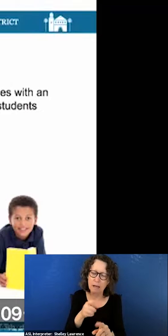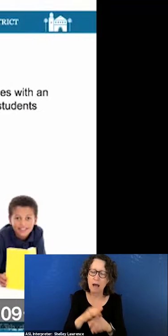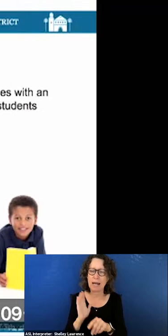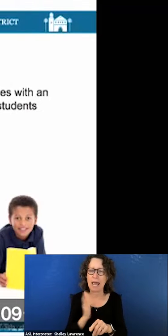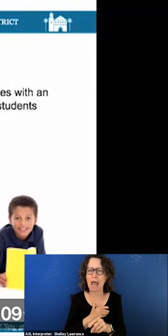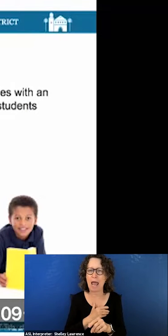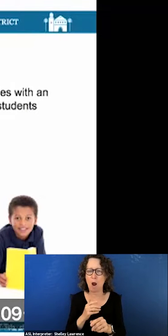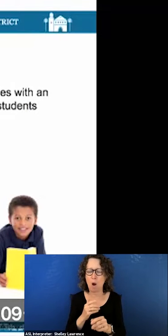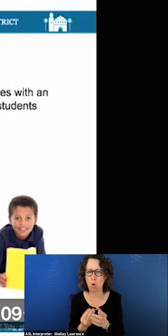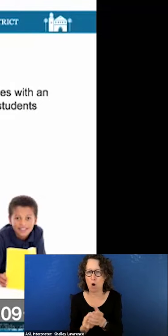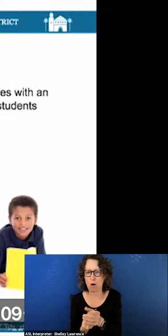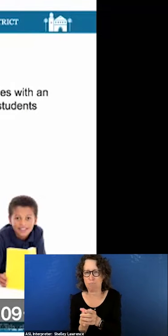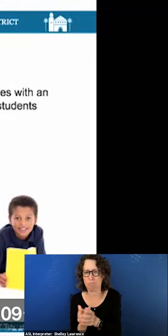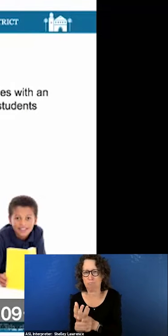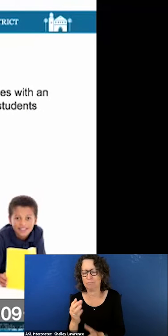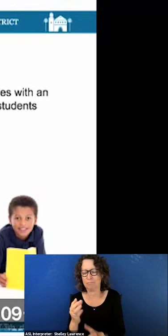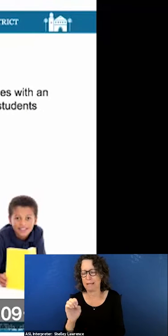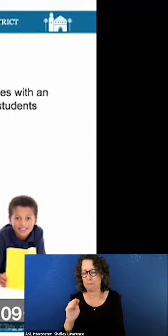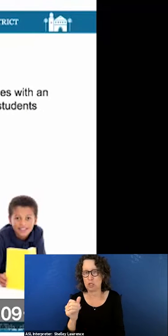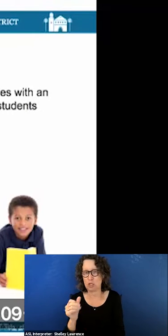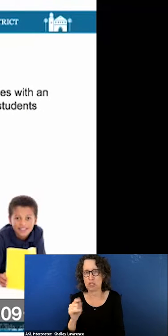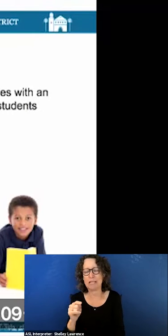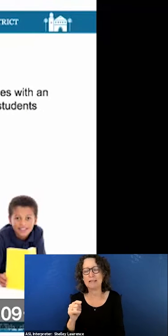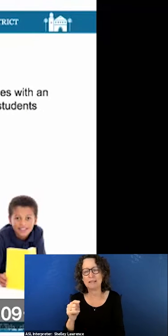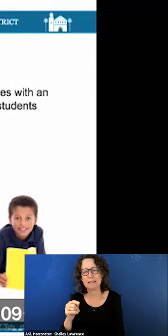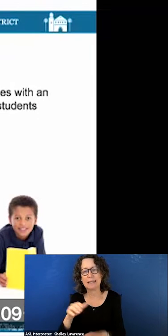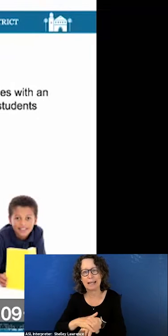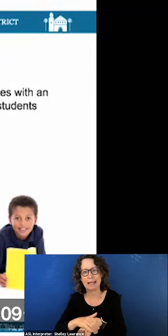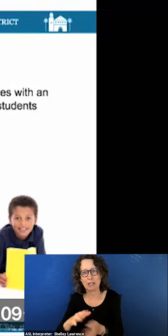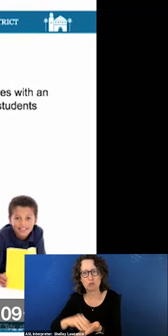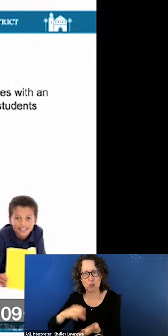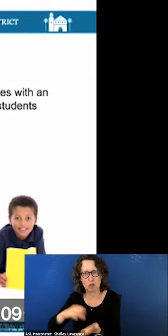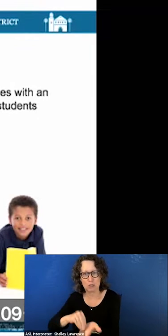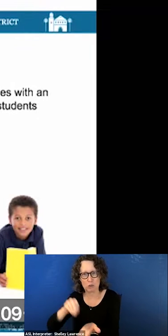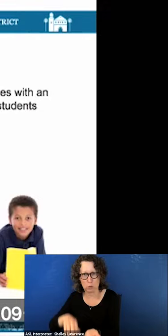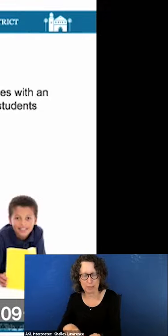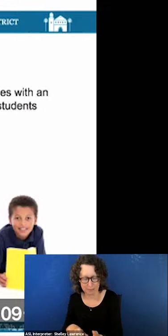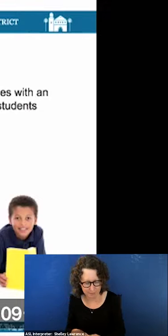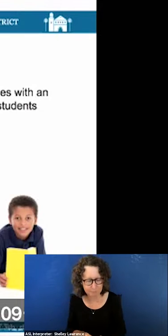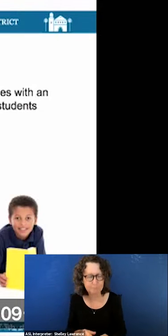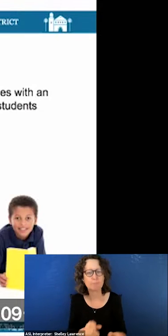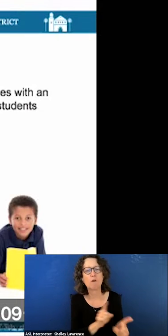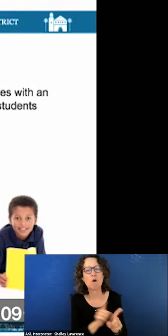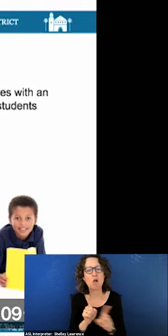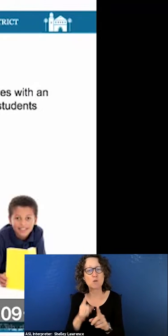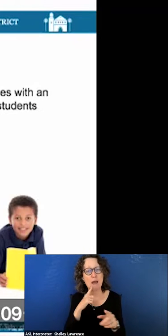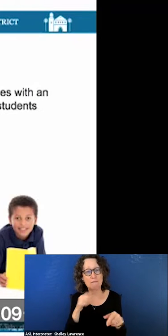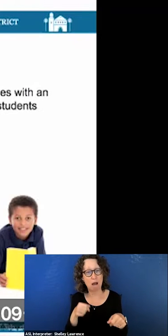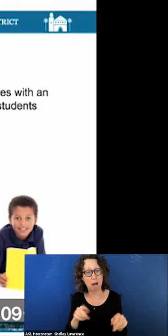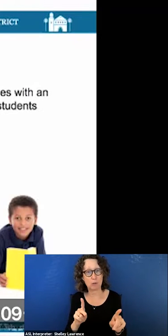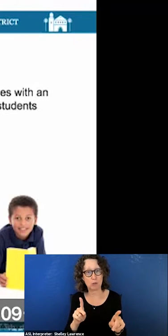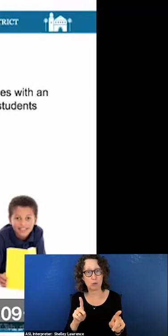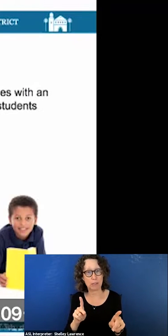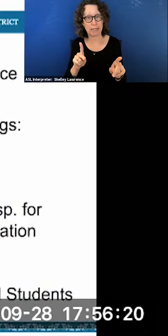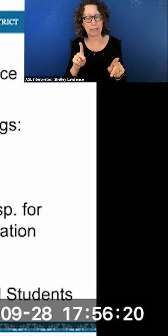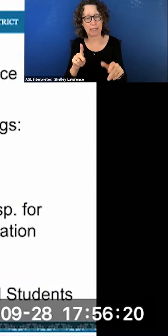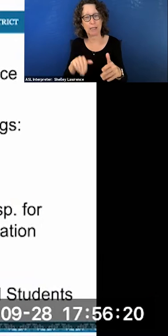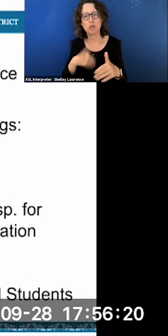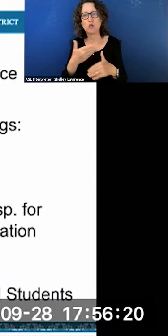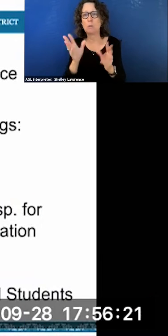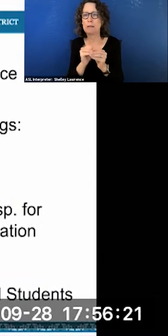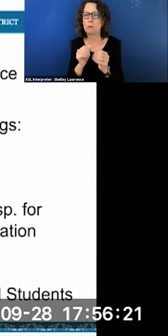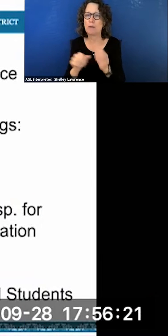con un énfasis en nuestros estudiantes multilingües emergentes y los estudiantes de primaria. También tuvimos la oportunidad